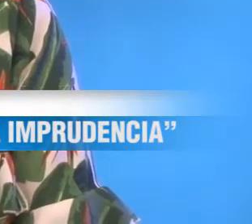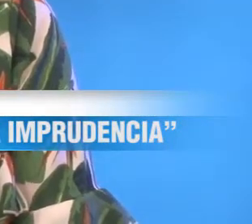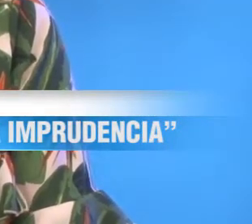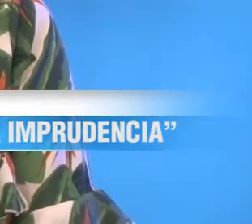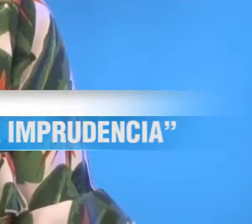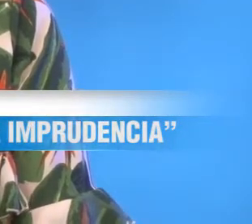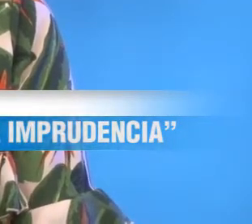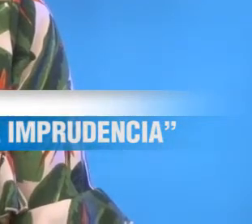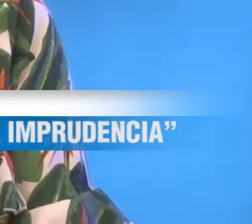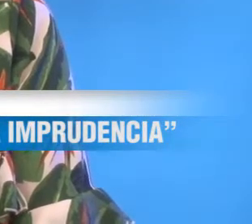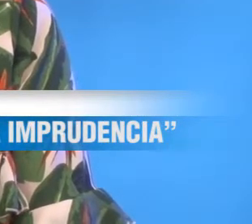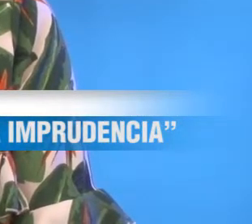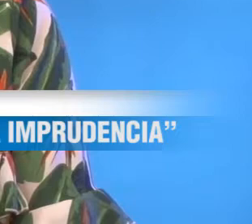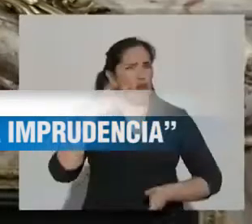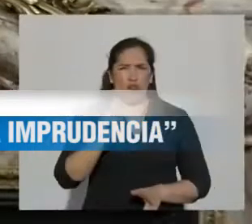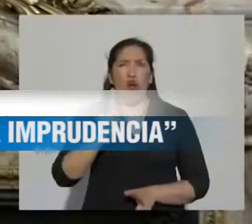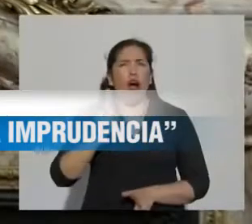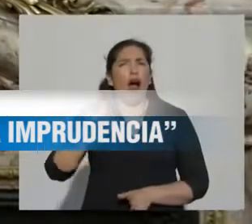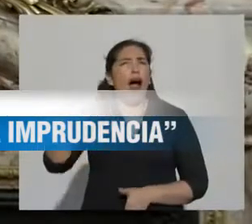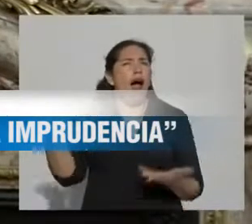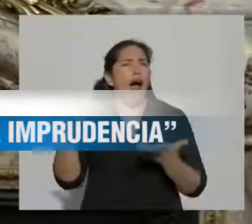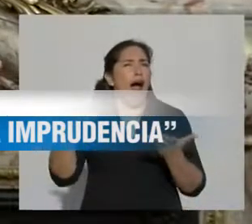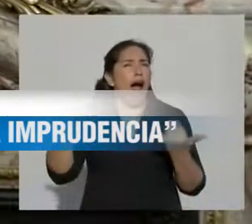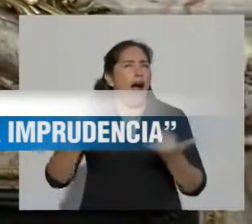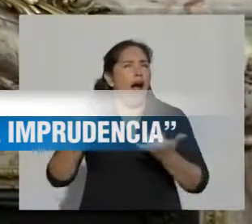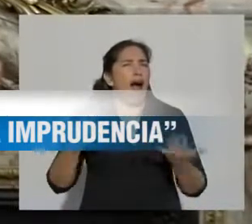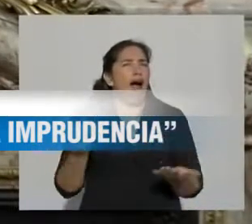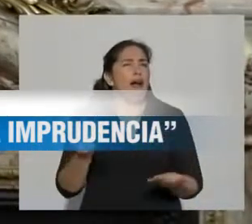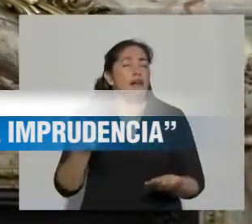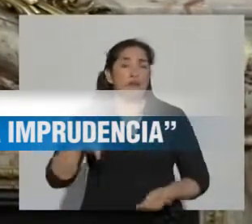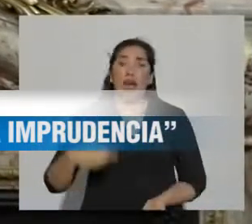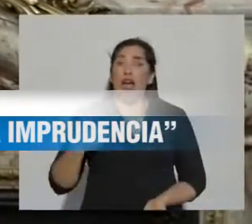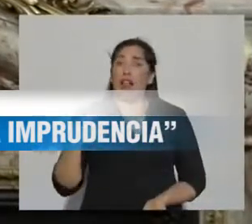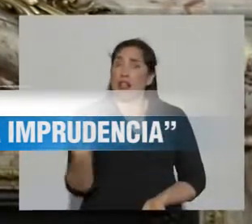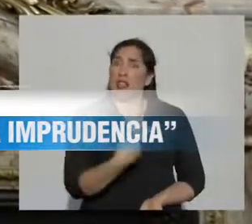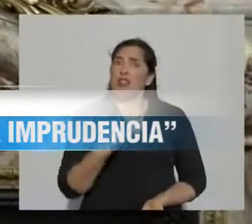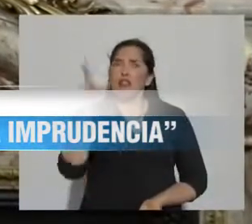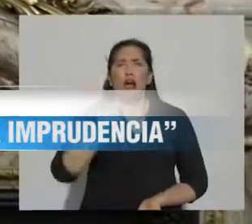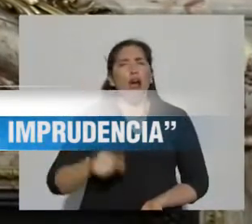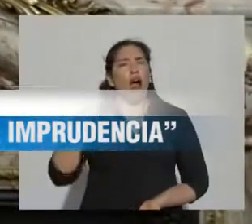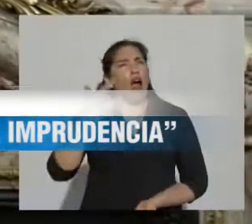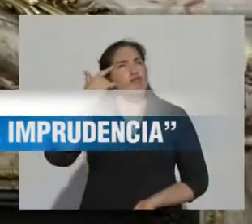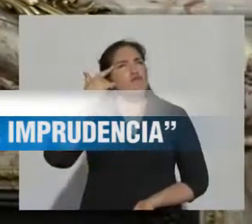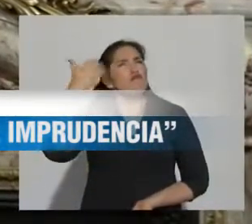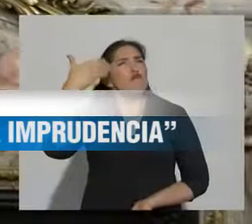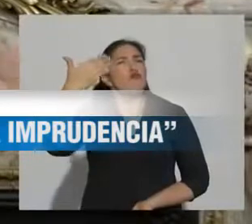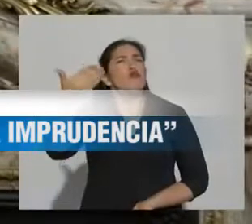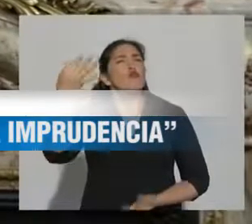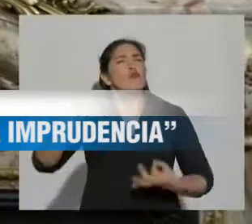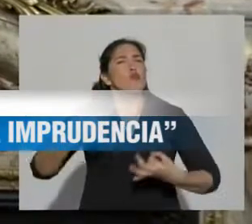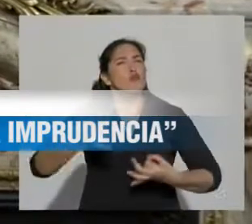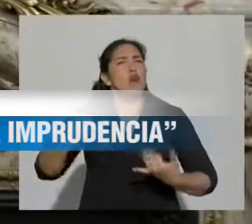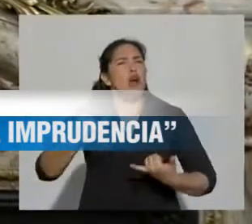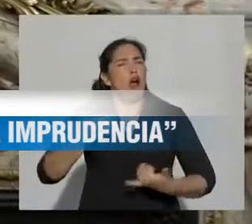nuevo mandato. Bueno, pero eso no ayuda ni en lo personal para él como candidato, porque de ahora además va a tener que soportar todas